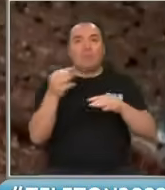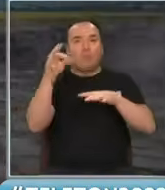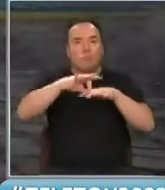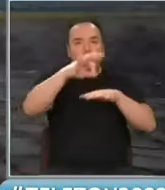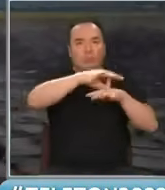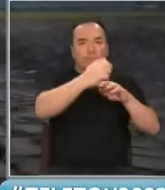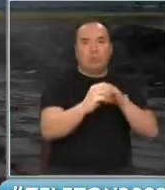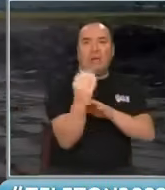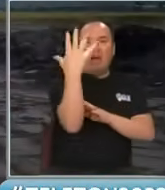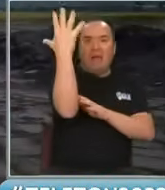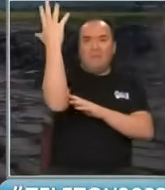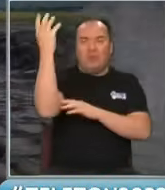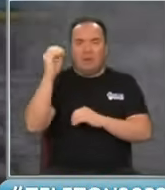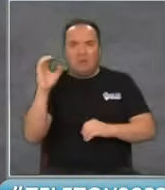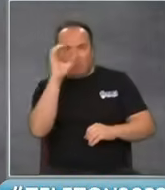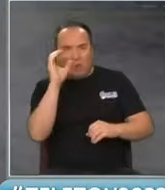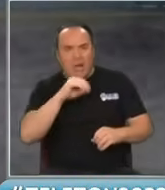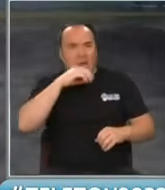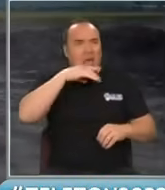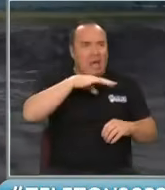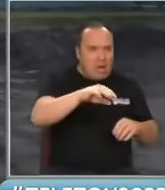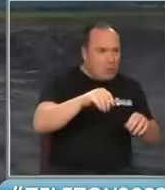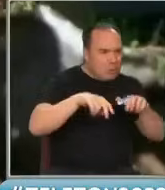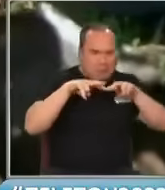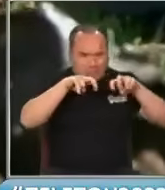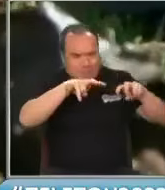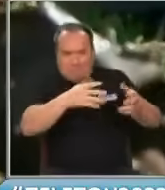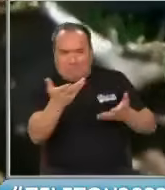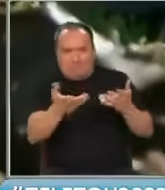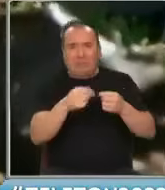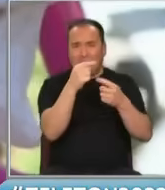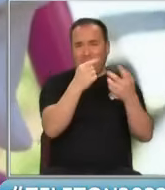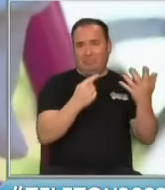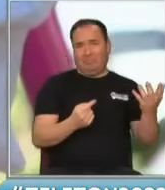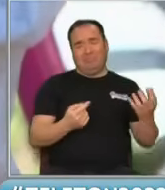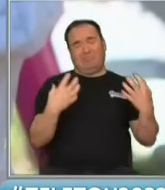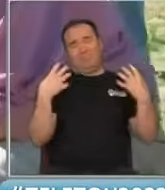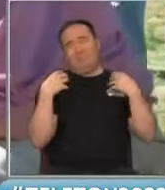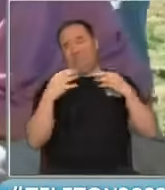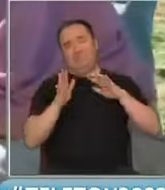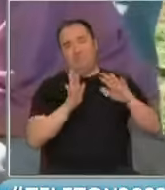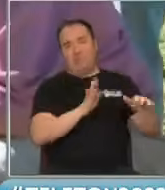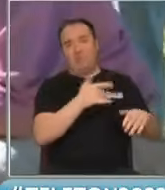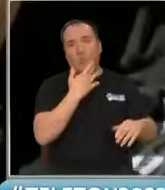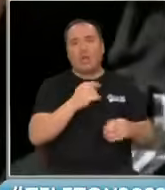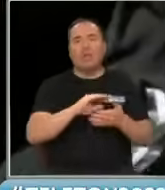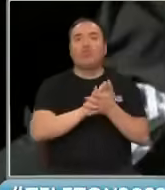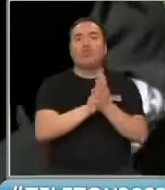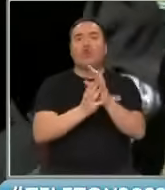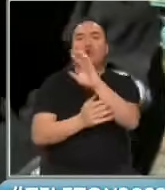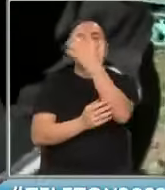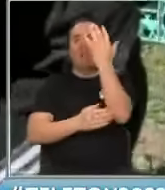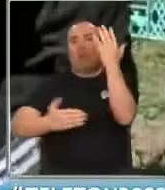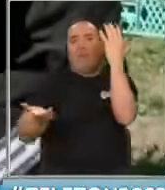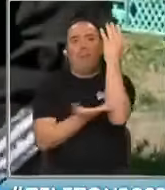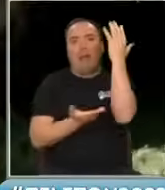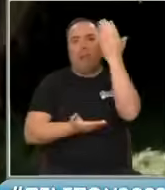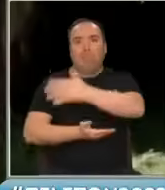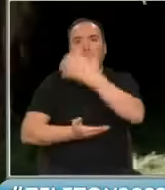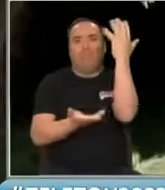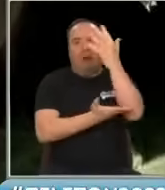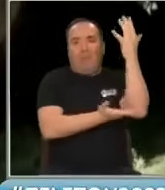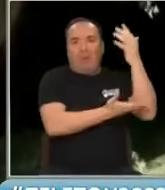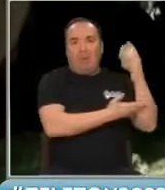intentar encontrar agua y varias cosas más. Porque si cortamos todos los árboles, nos quedaremos